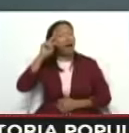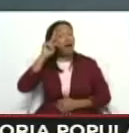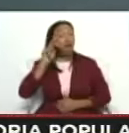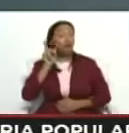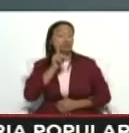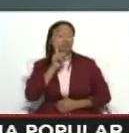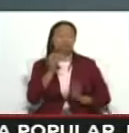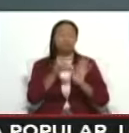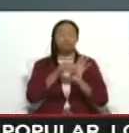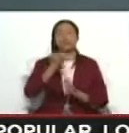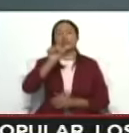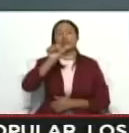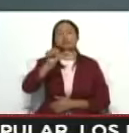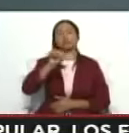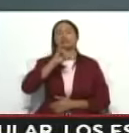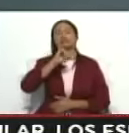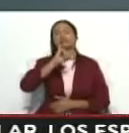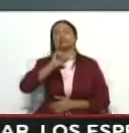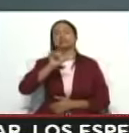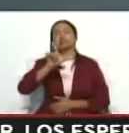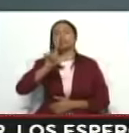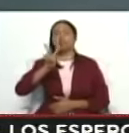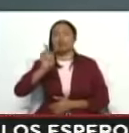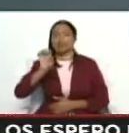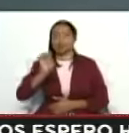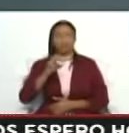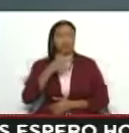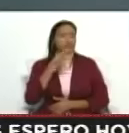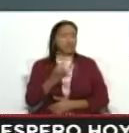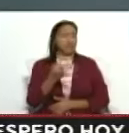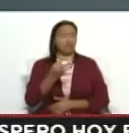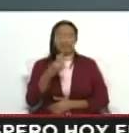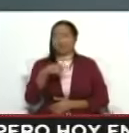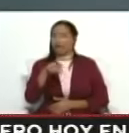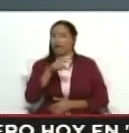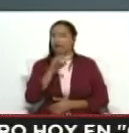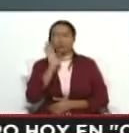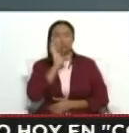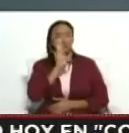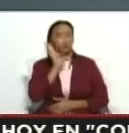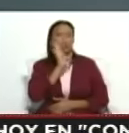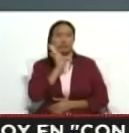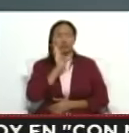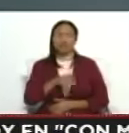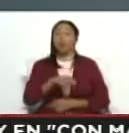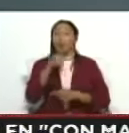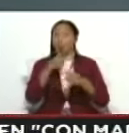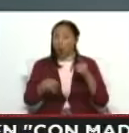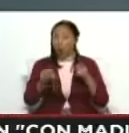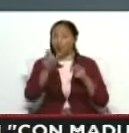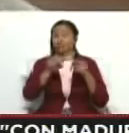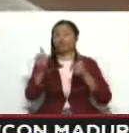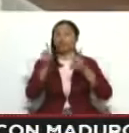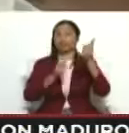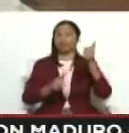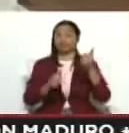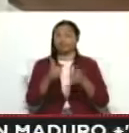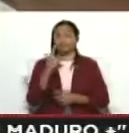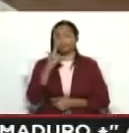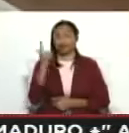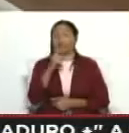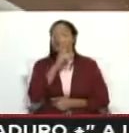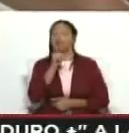verdad, es algo asqueroso. Este se autonombra, este que está acá, Derek. O